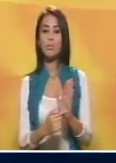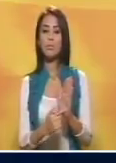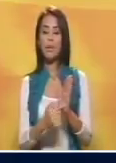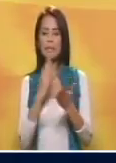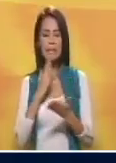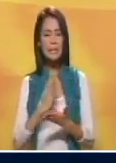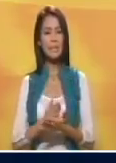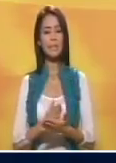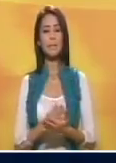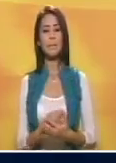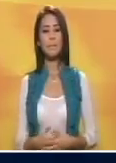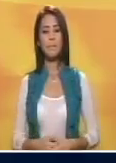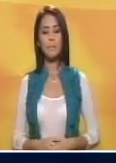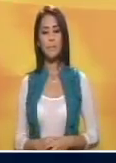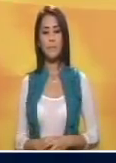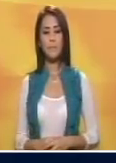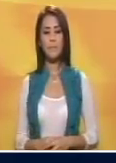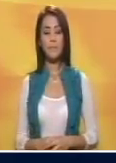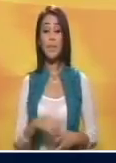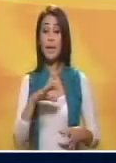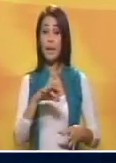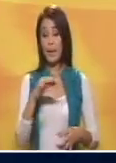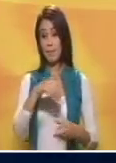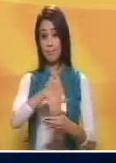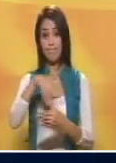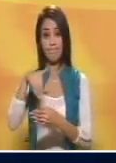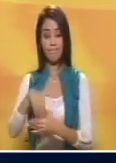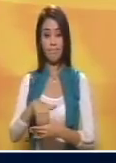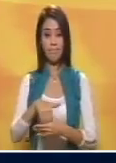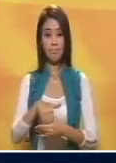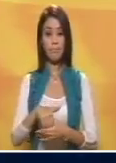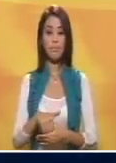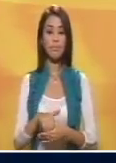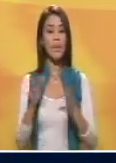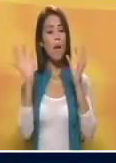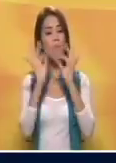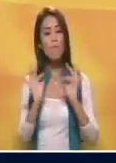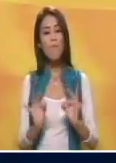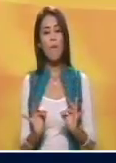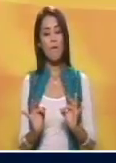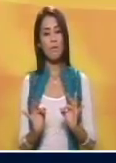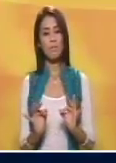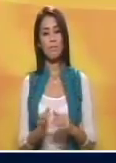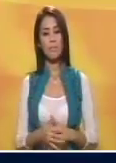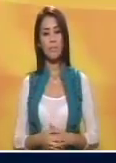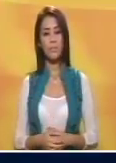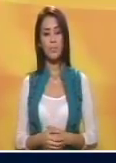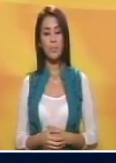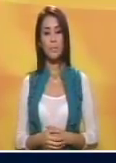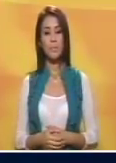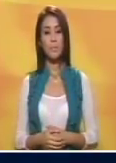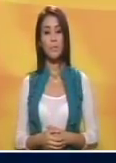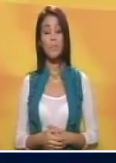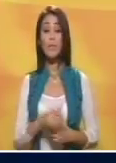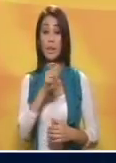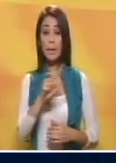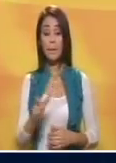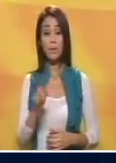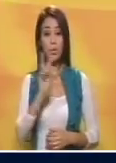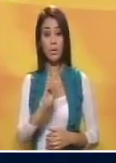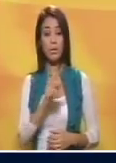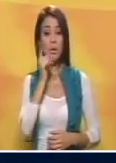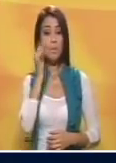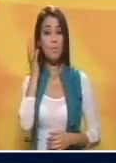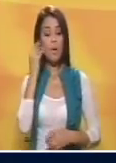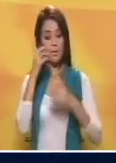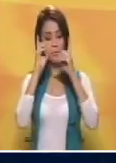siempre, las elecciones es la manera, la forma en que las venezolanas y los venezolanos